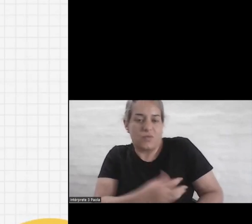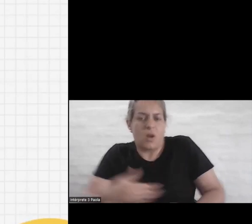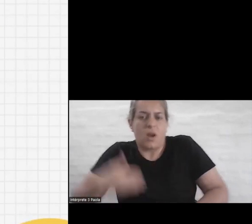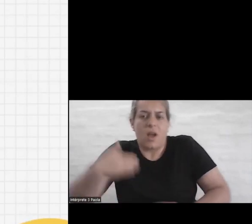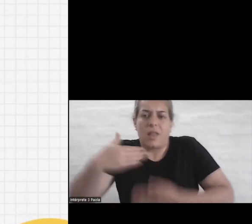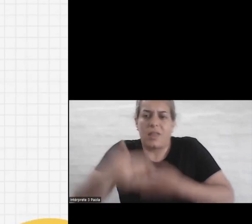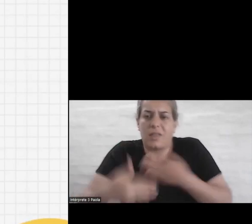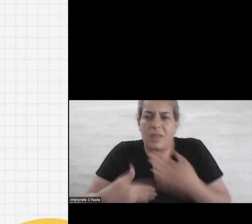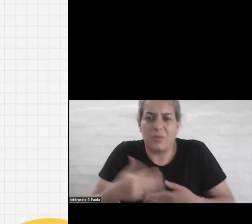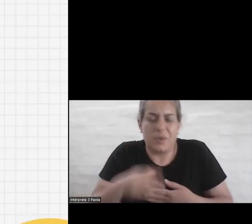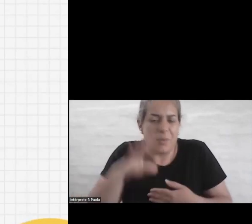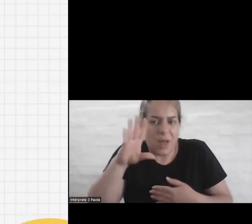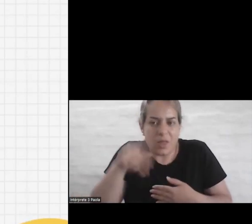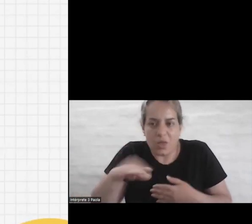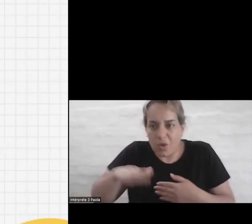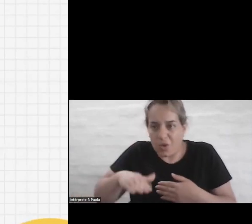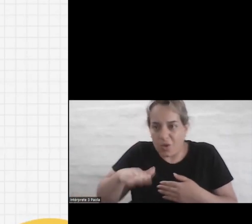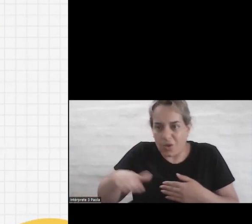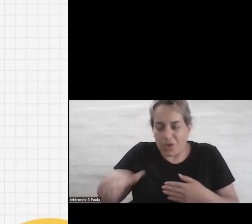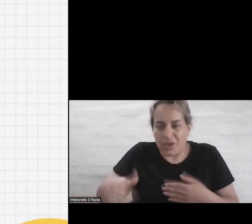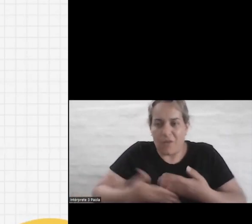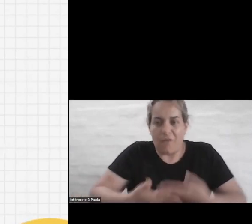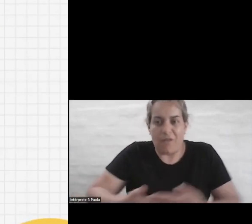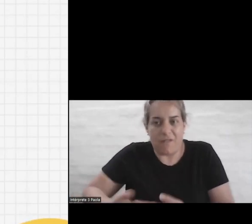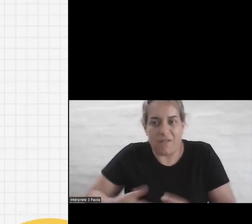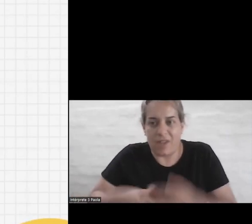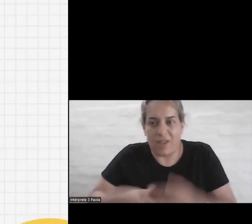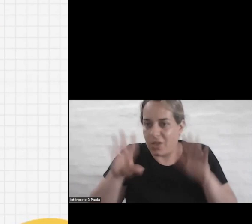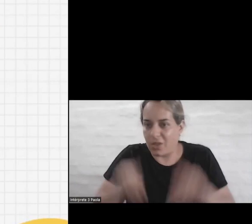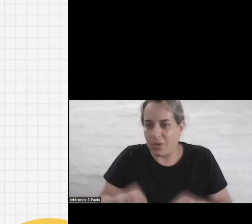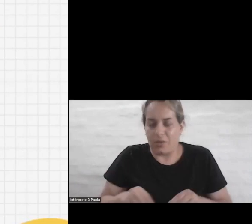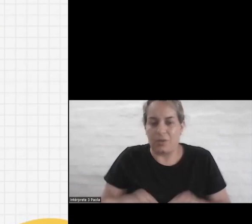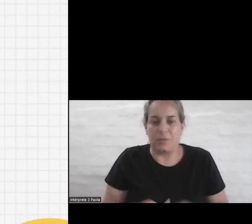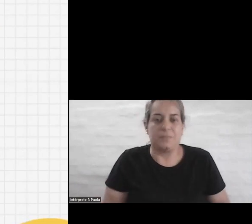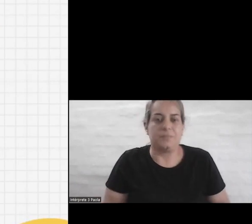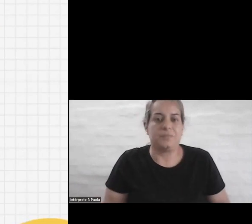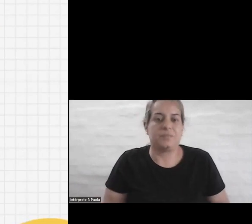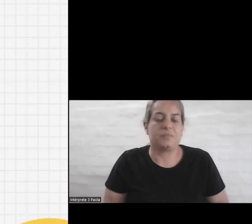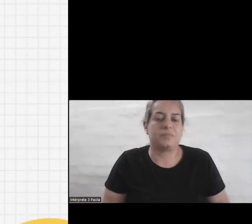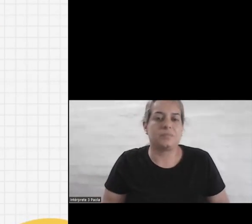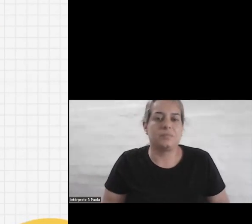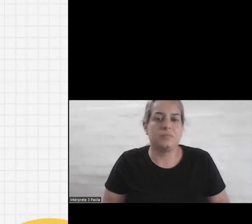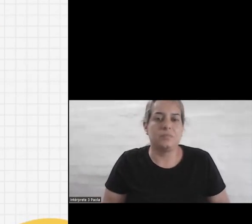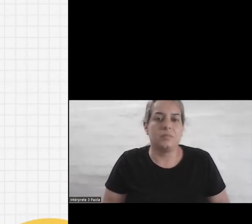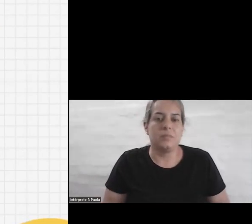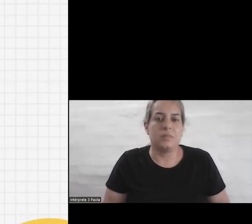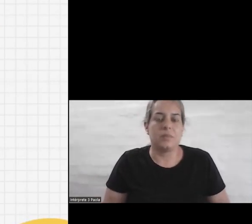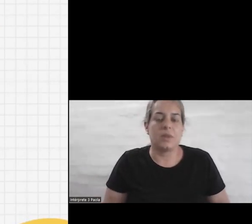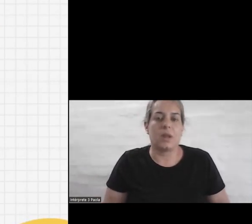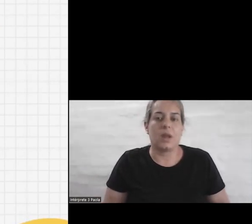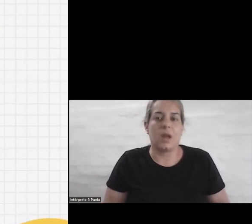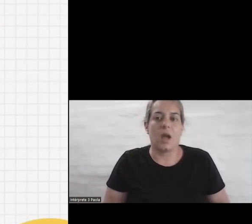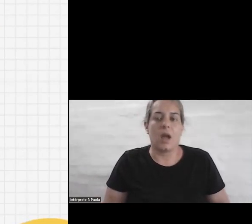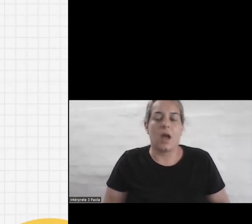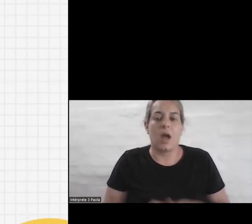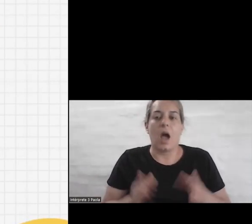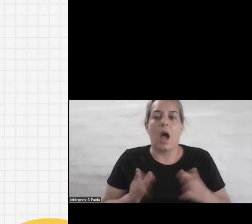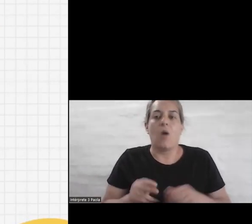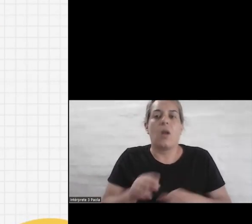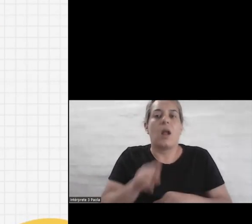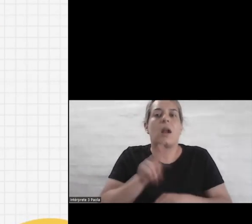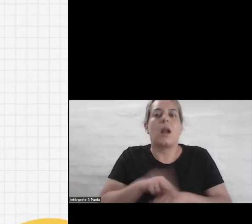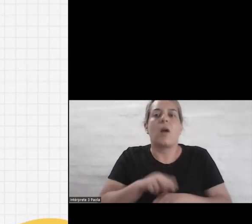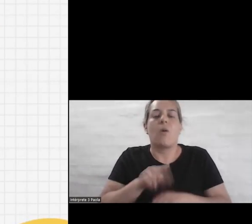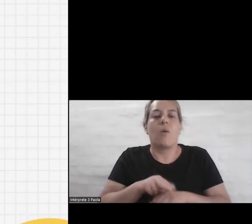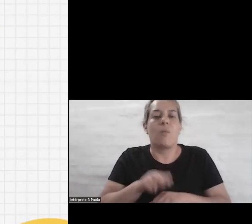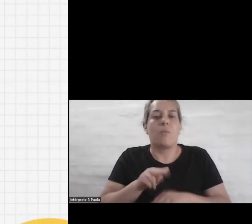niños en general. Vale, ahora vamos a hablar de las posturas y las recomendaciones prácticas